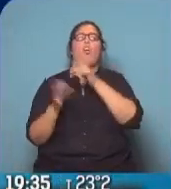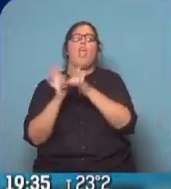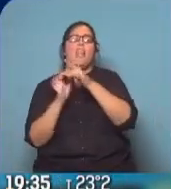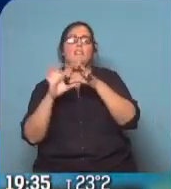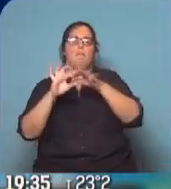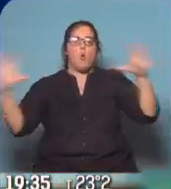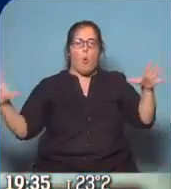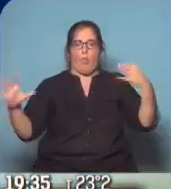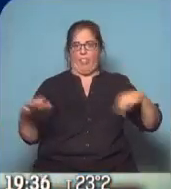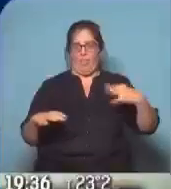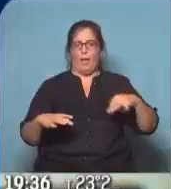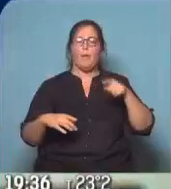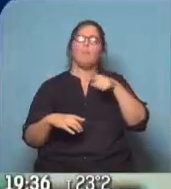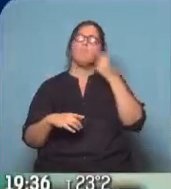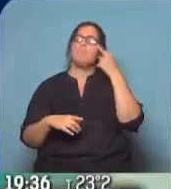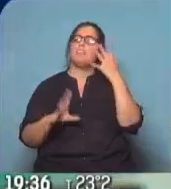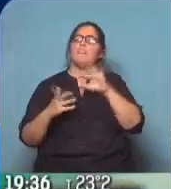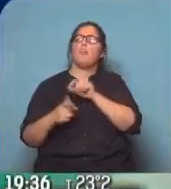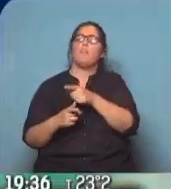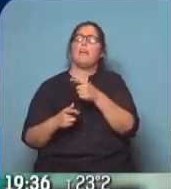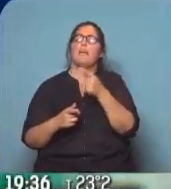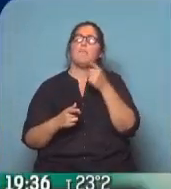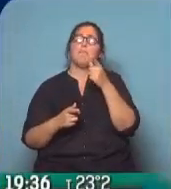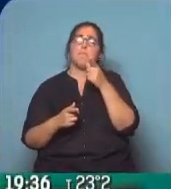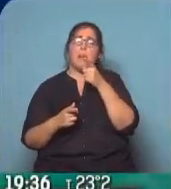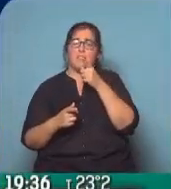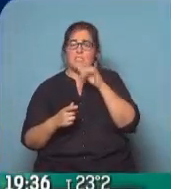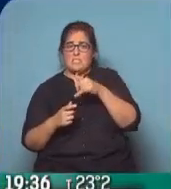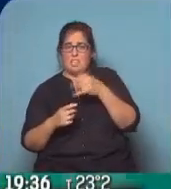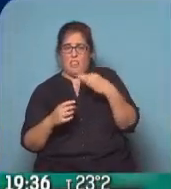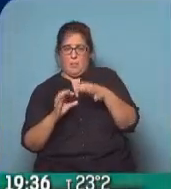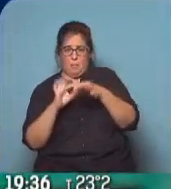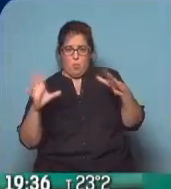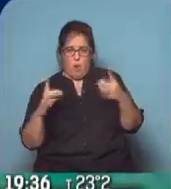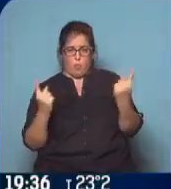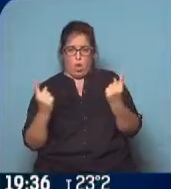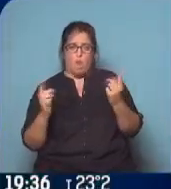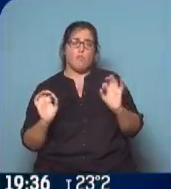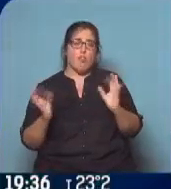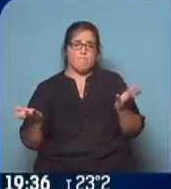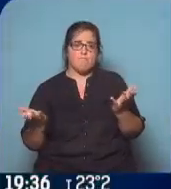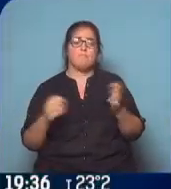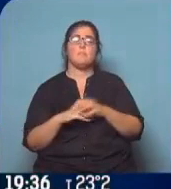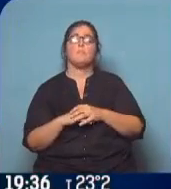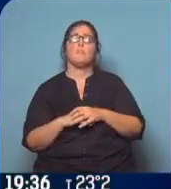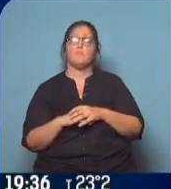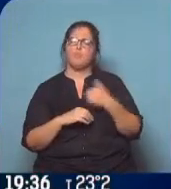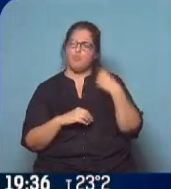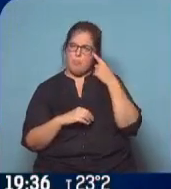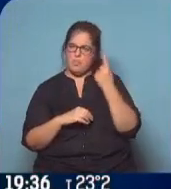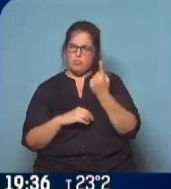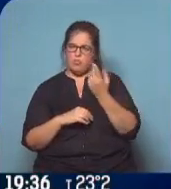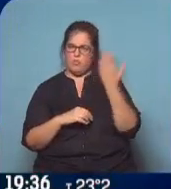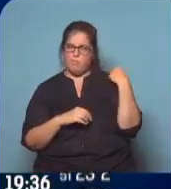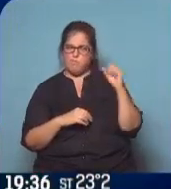saber cuál es su punto de vista y sí creo que de alguna manera tienen que ser docentes autónomos y no influir uno sobre otro yo creo que hace tiempo que estamos autónomos a veces